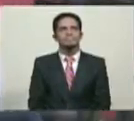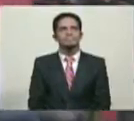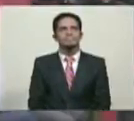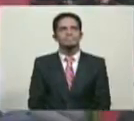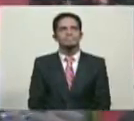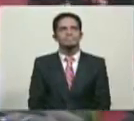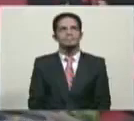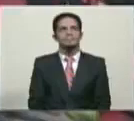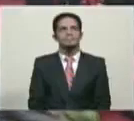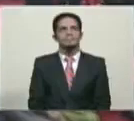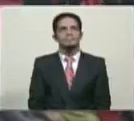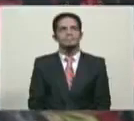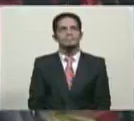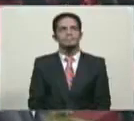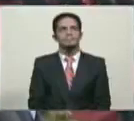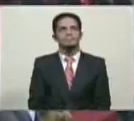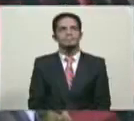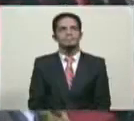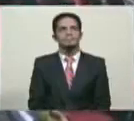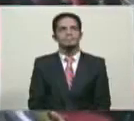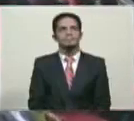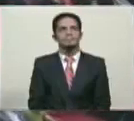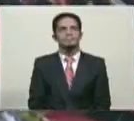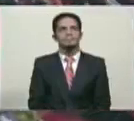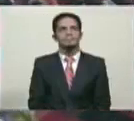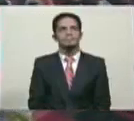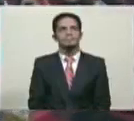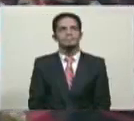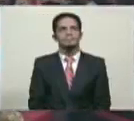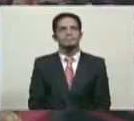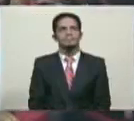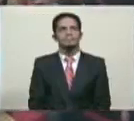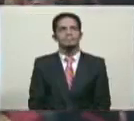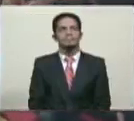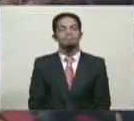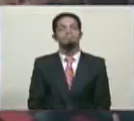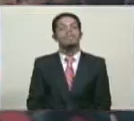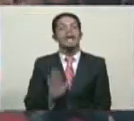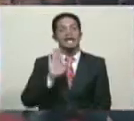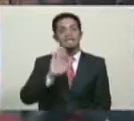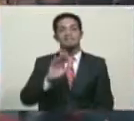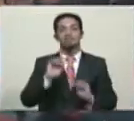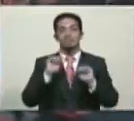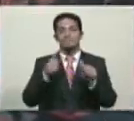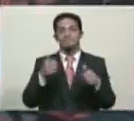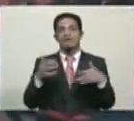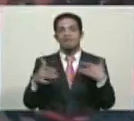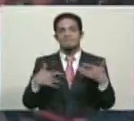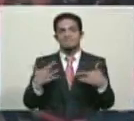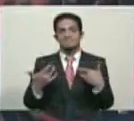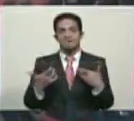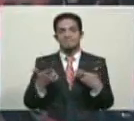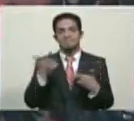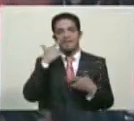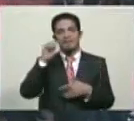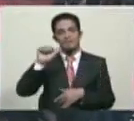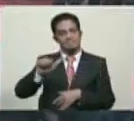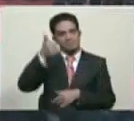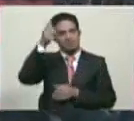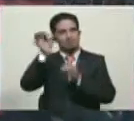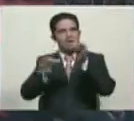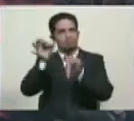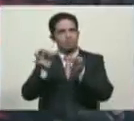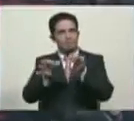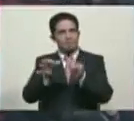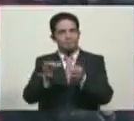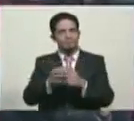De esta manera se da la apertura de las actividades judiciales del Tribunal Supremo de Justicia correspondiente al año 2019.